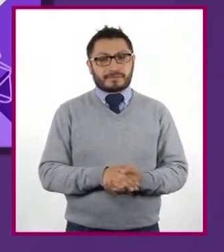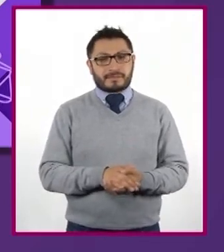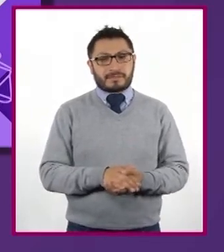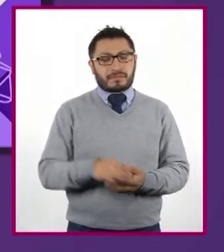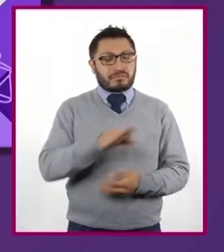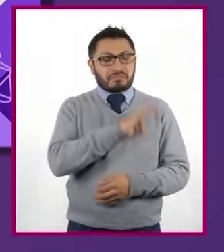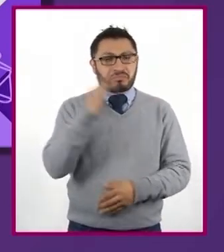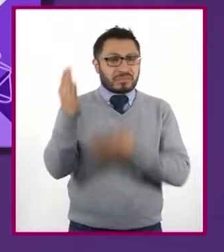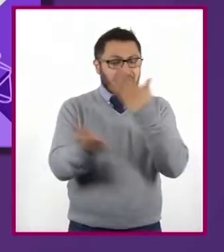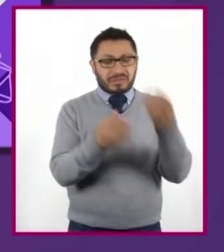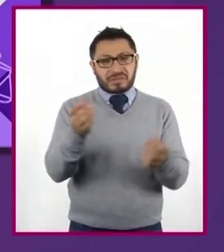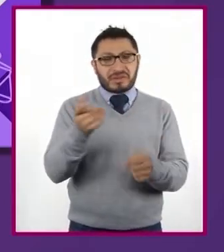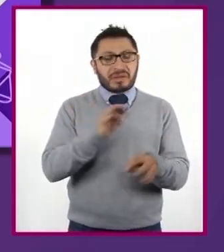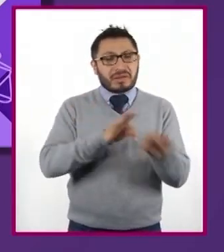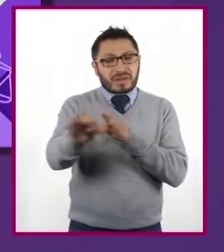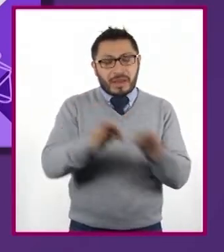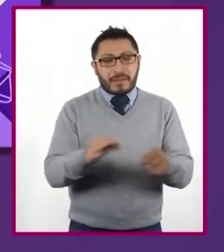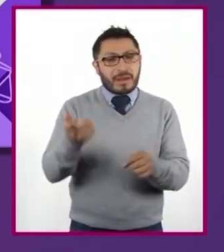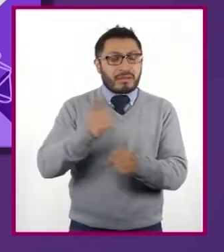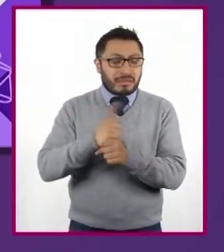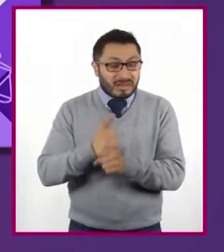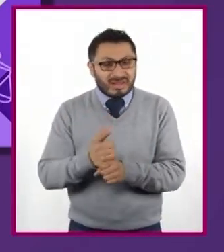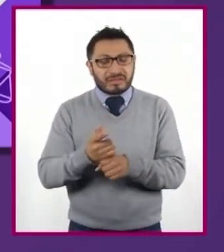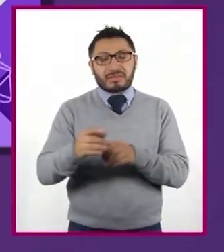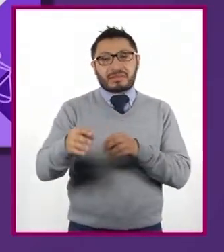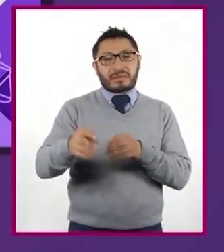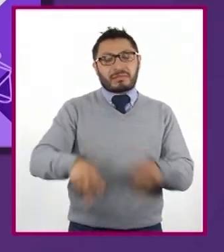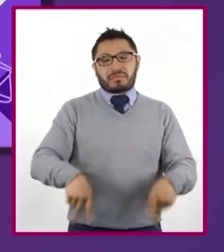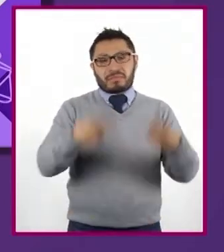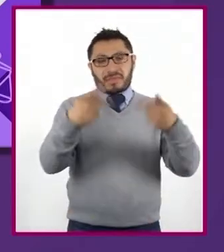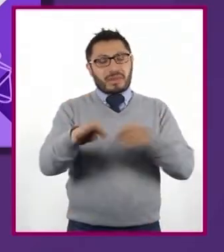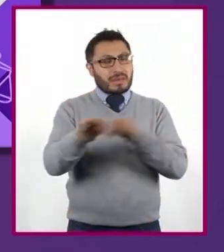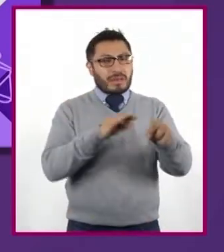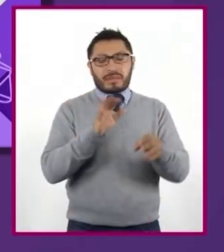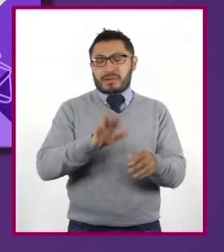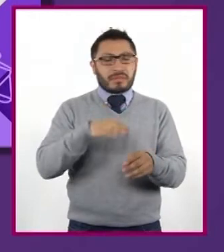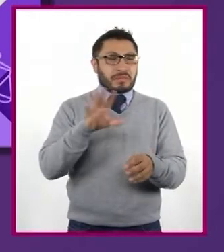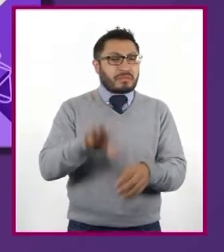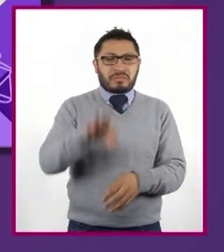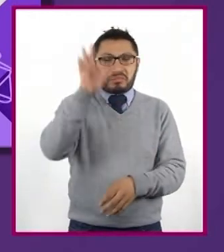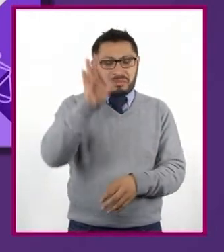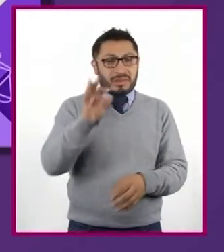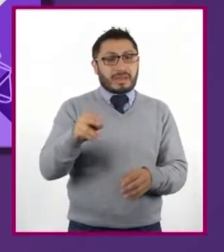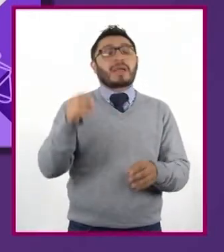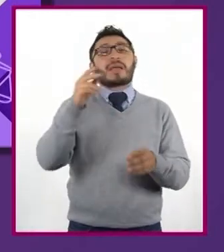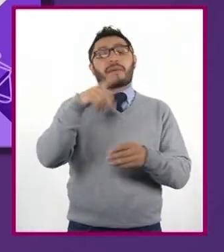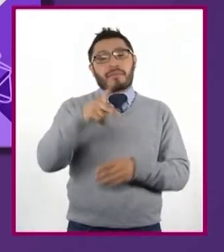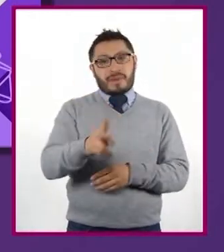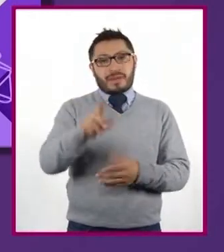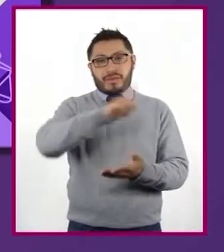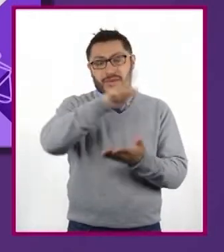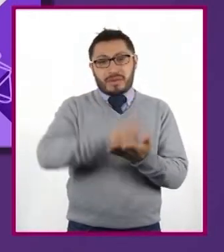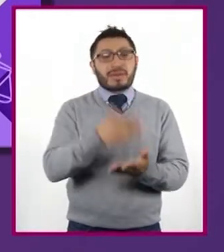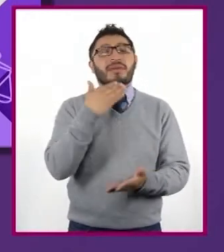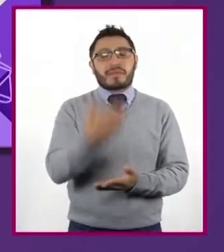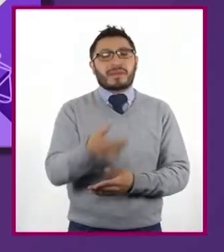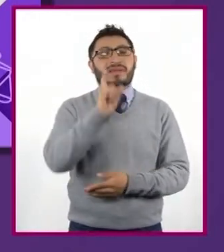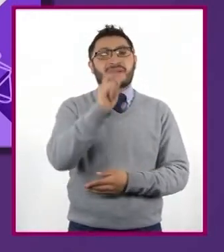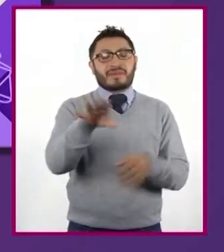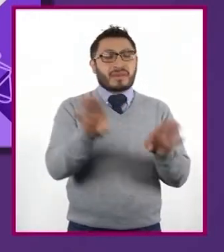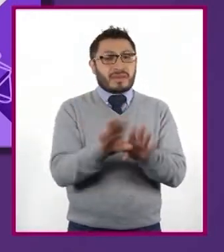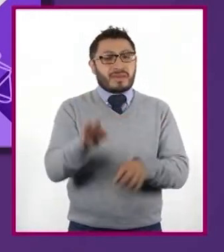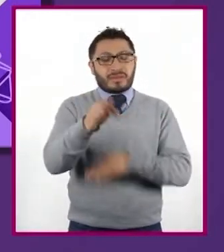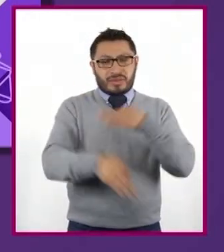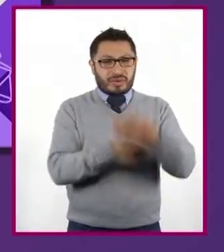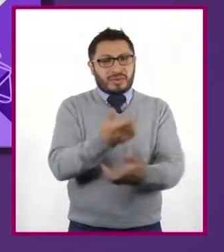profesión, industria, comercio o trabajo que le acomode, siendo lícitos, es decir, tenemos la libertad